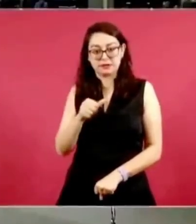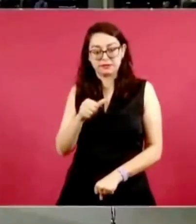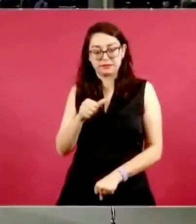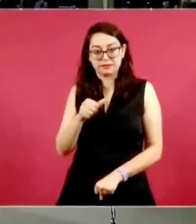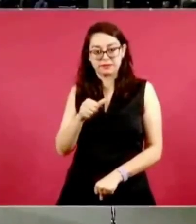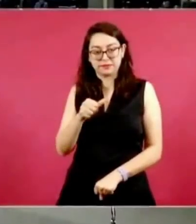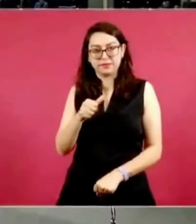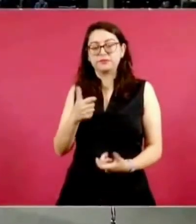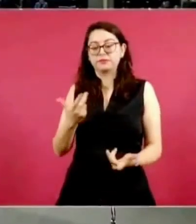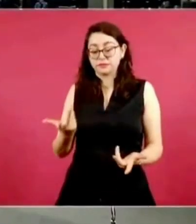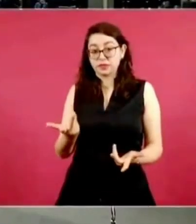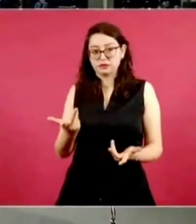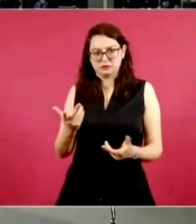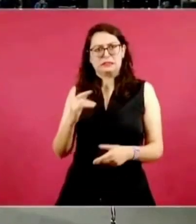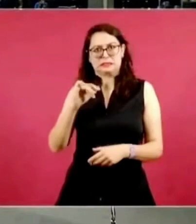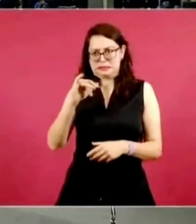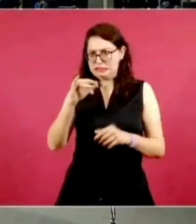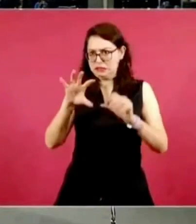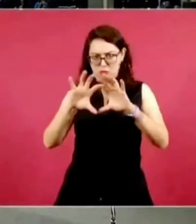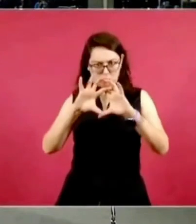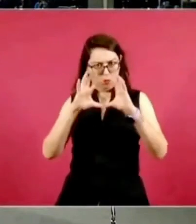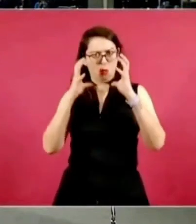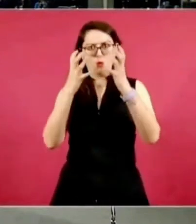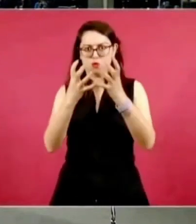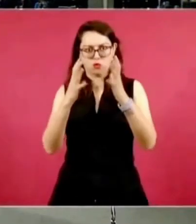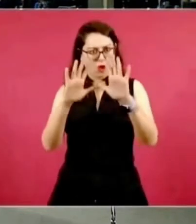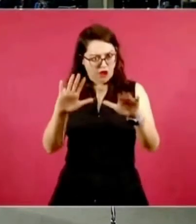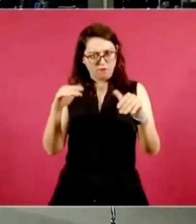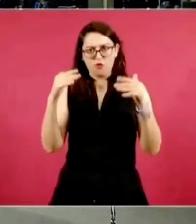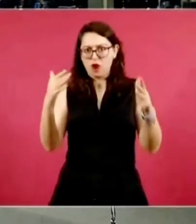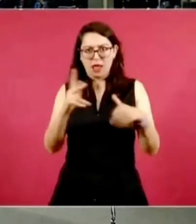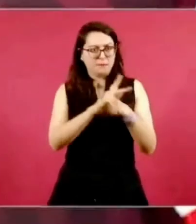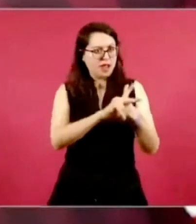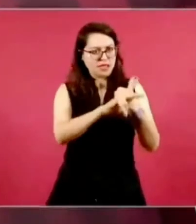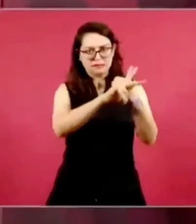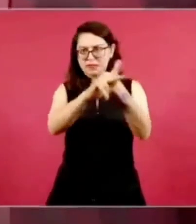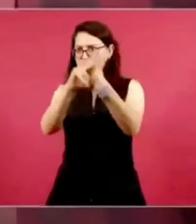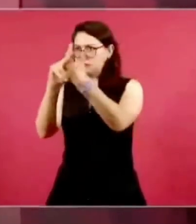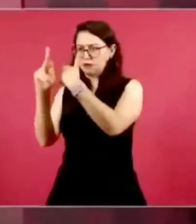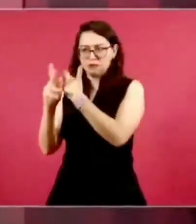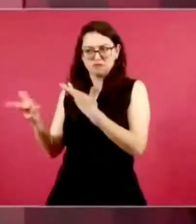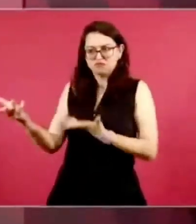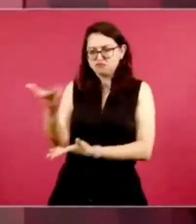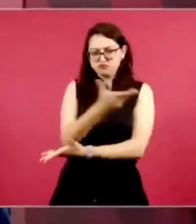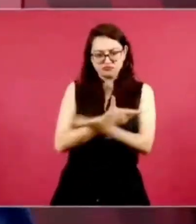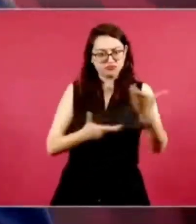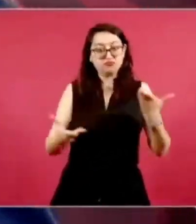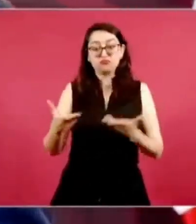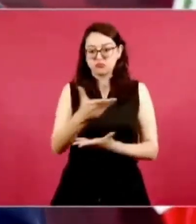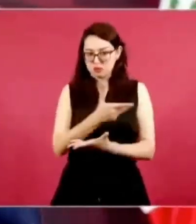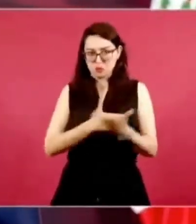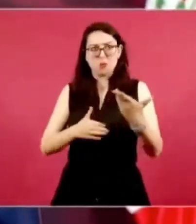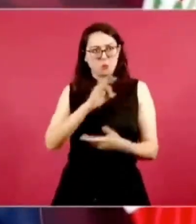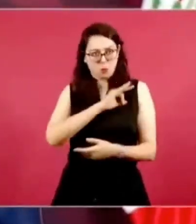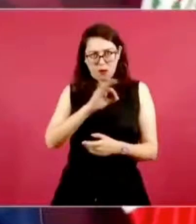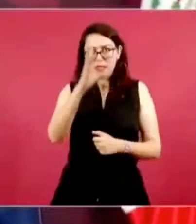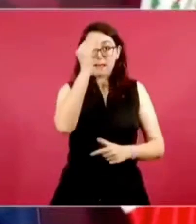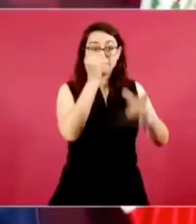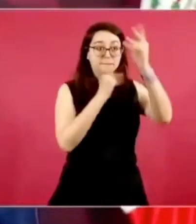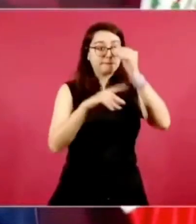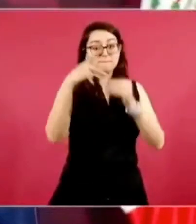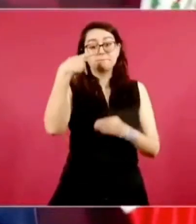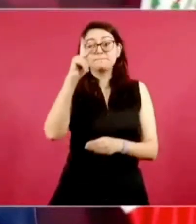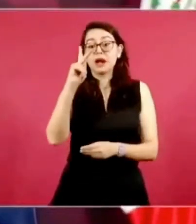también eso, lo más universal que se pueda, pero también lo más nacional que